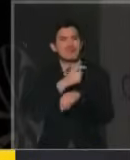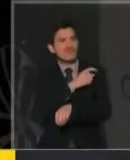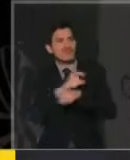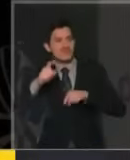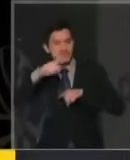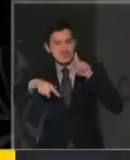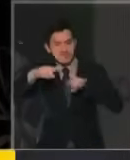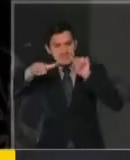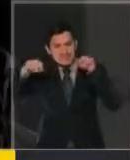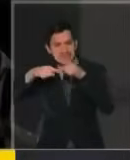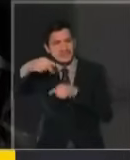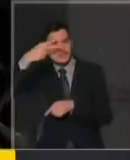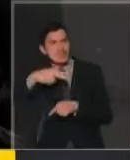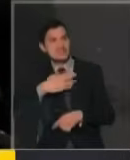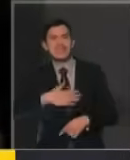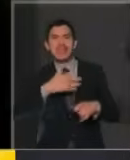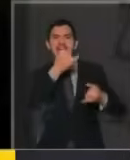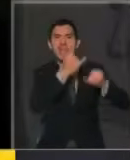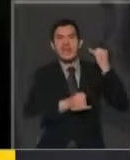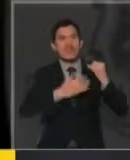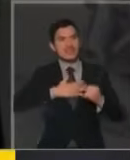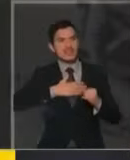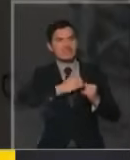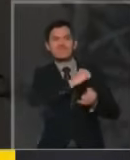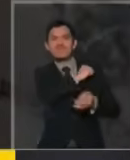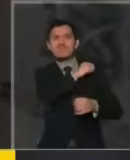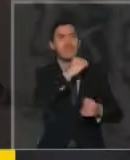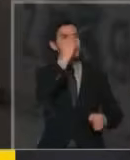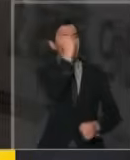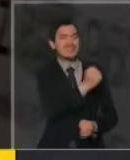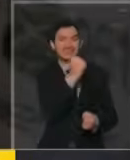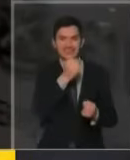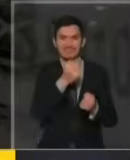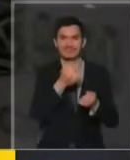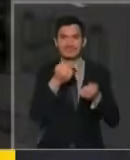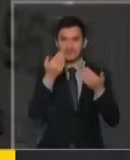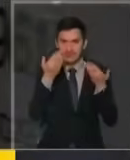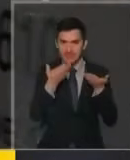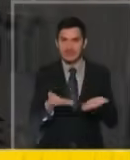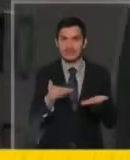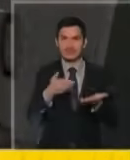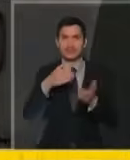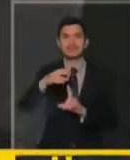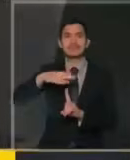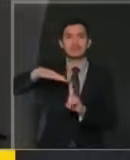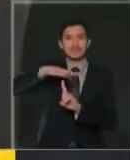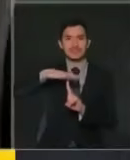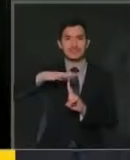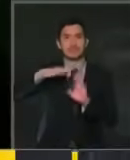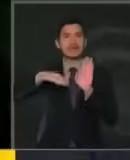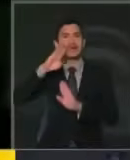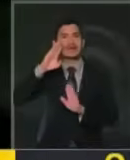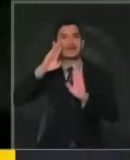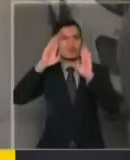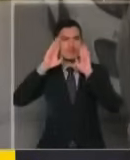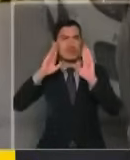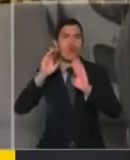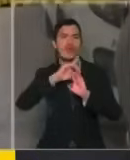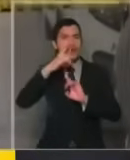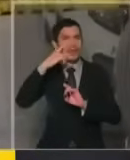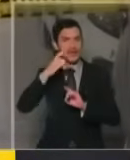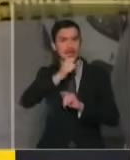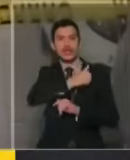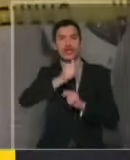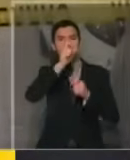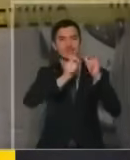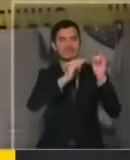que tratan de eliminar a sus enemigos al precio que sea. Esto es lo que ha tenido en vilo, sobre todo en los últimos días, a todos los